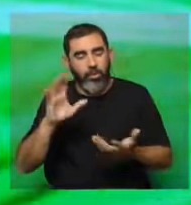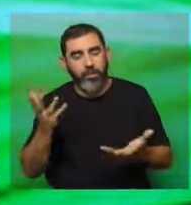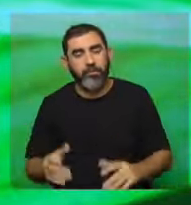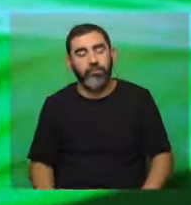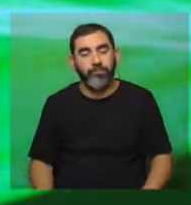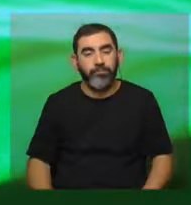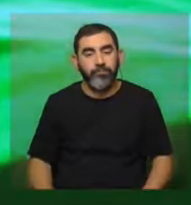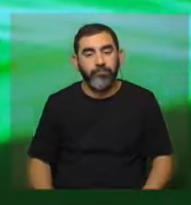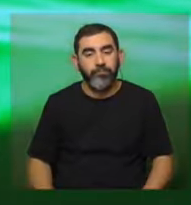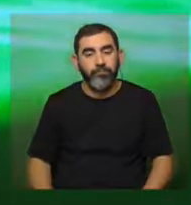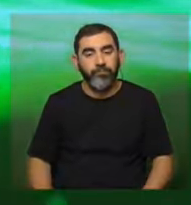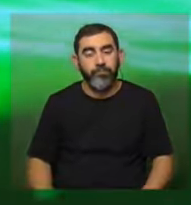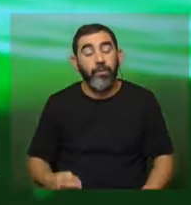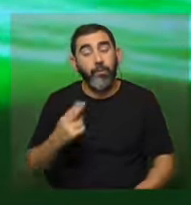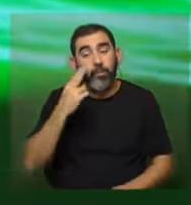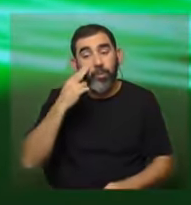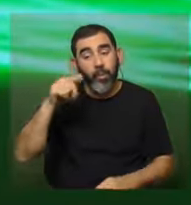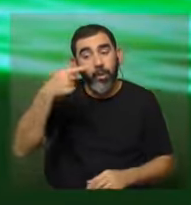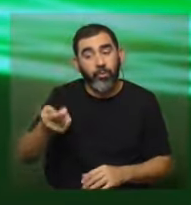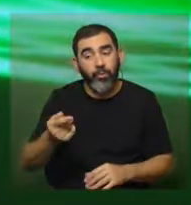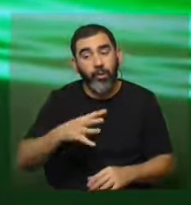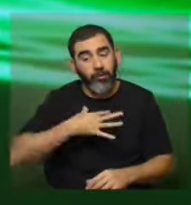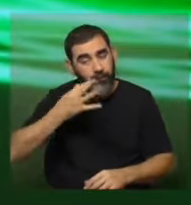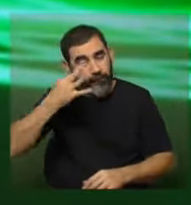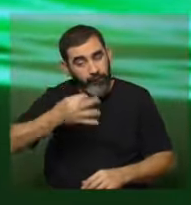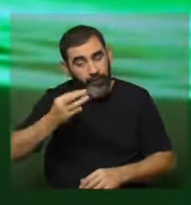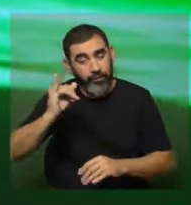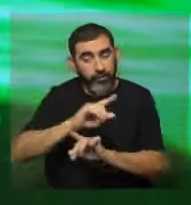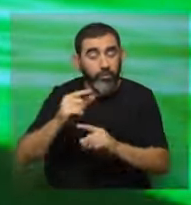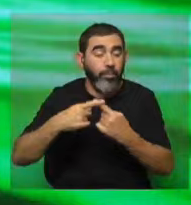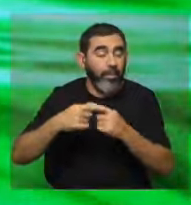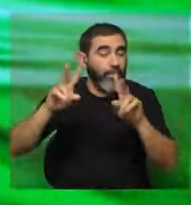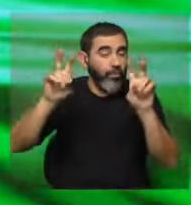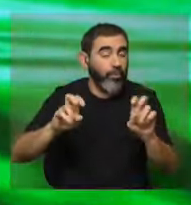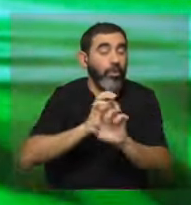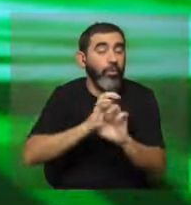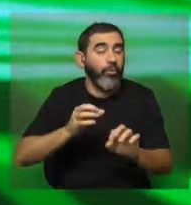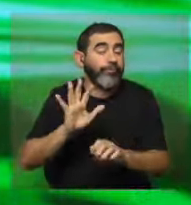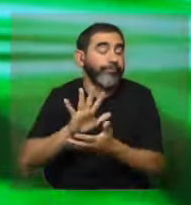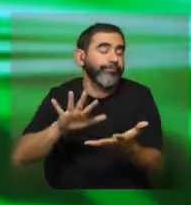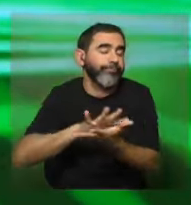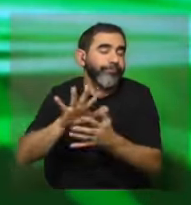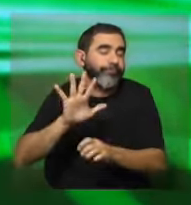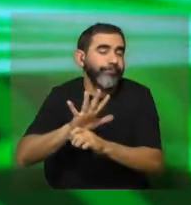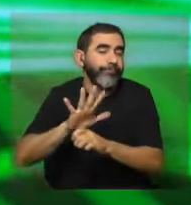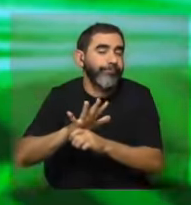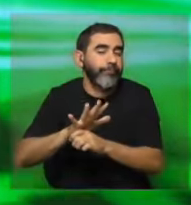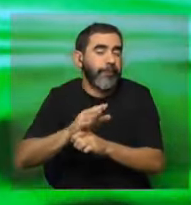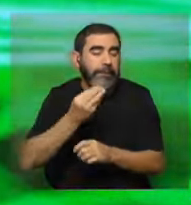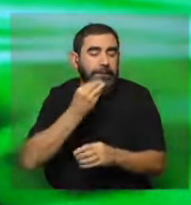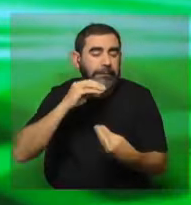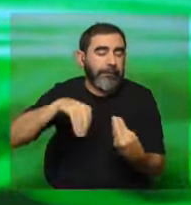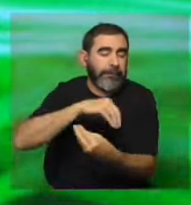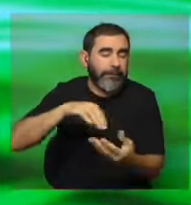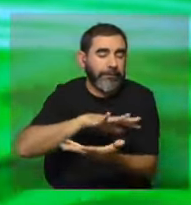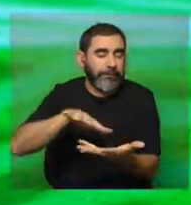para dónde pueden ir eso el problema Si del otro lado hay honestidad intelectual para discutir estos temas o hay una situación de jugar a la mosqueta como pasó